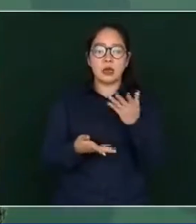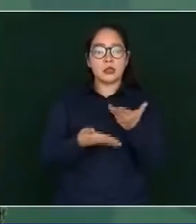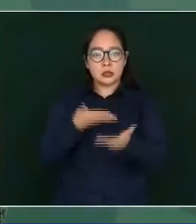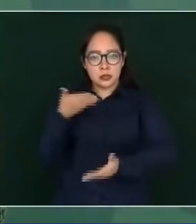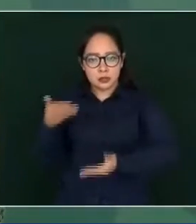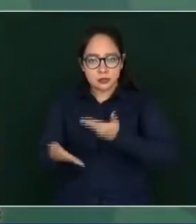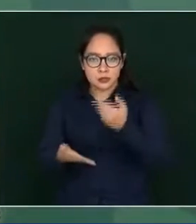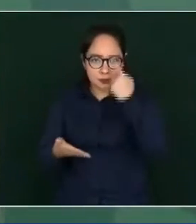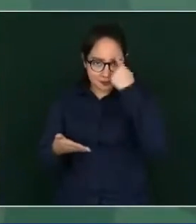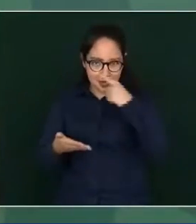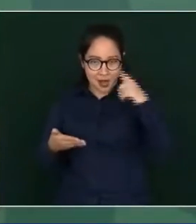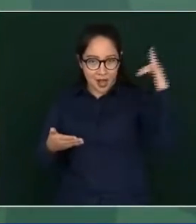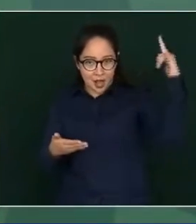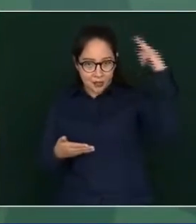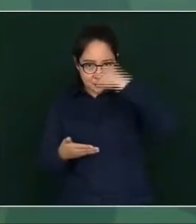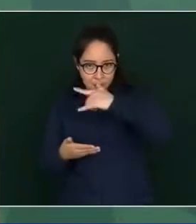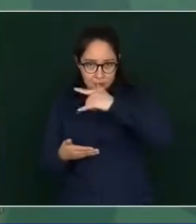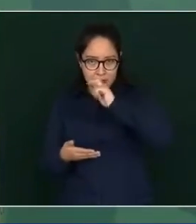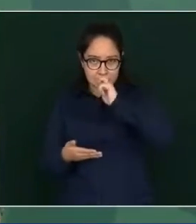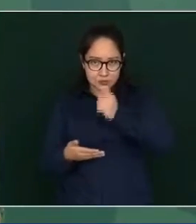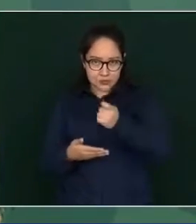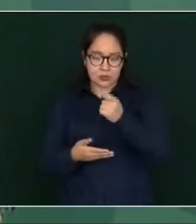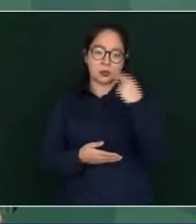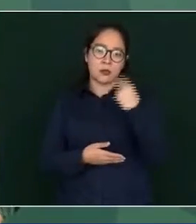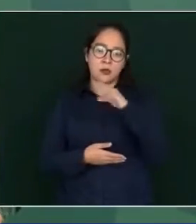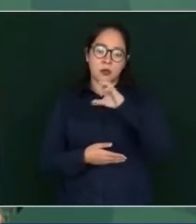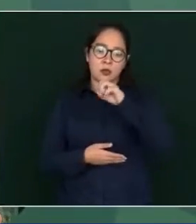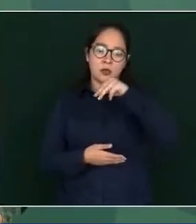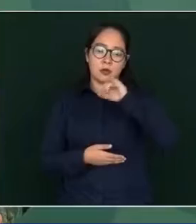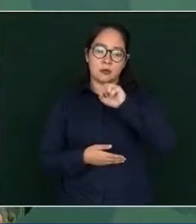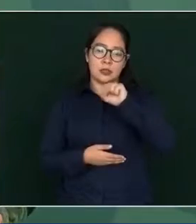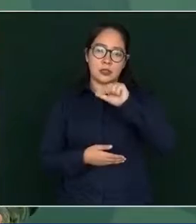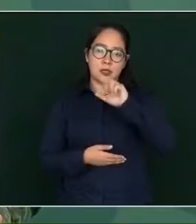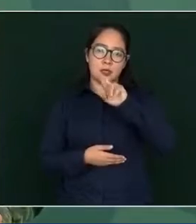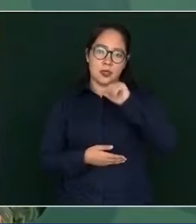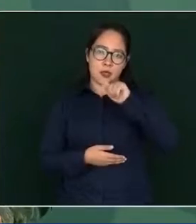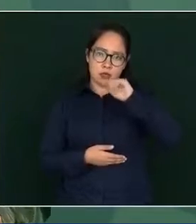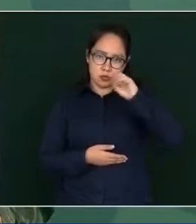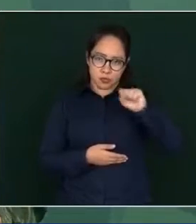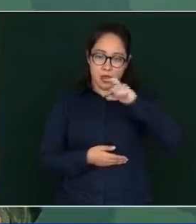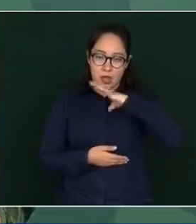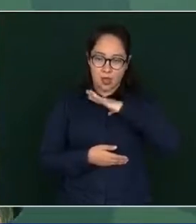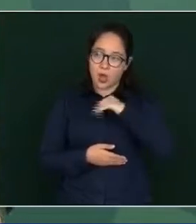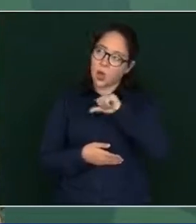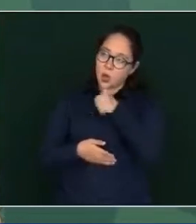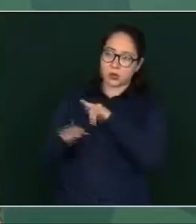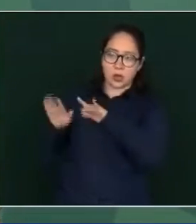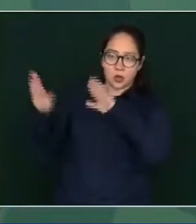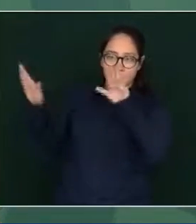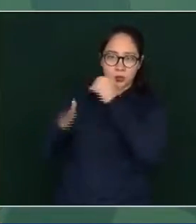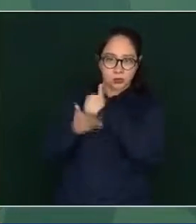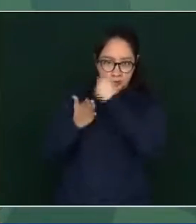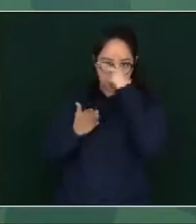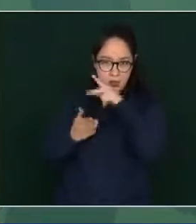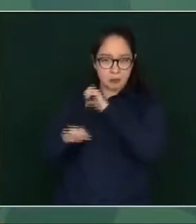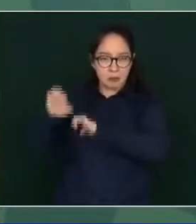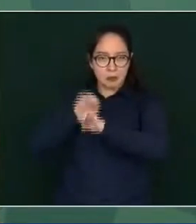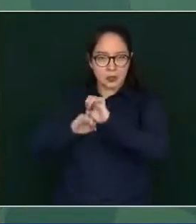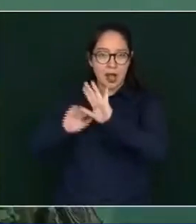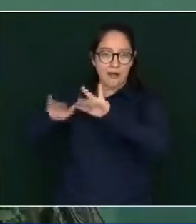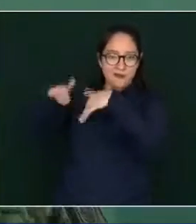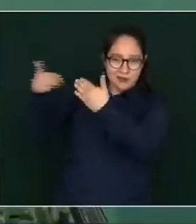servicio a los aviones, es decir, los comisariatos. En el aeropuerto de la Ciudad de México, las empresas que se encargan de eso